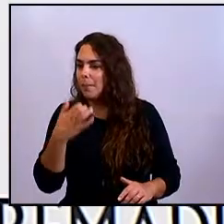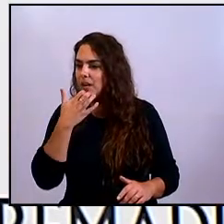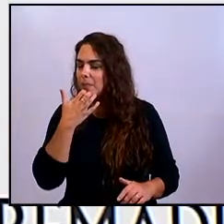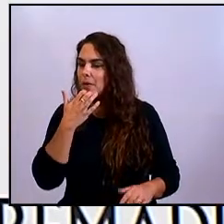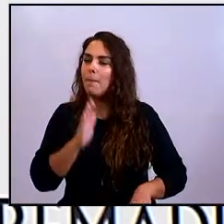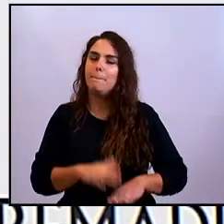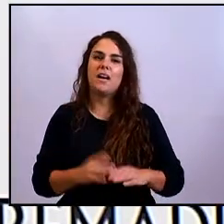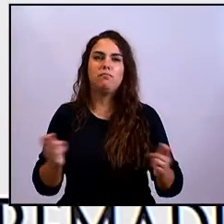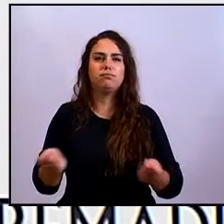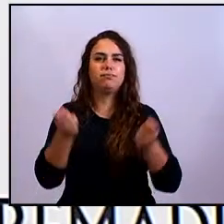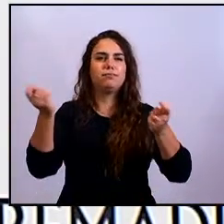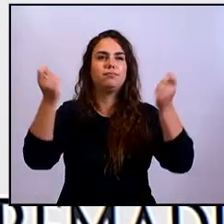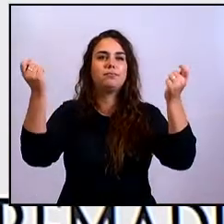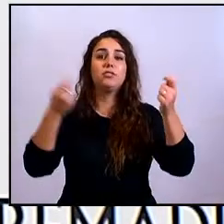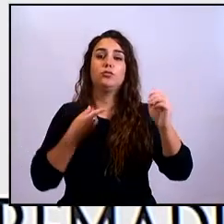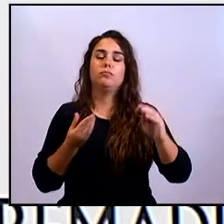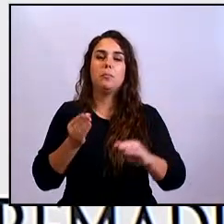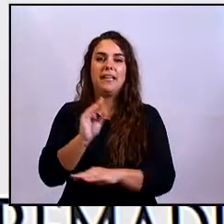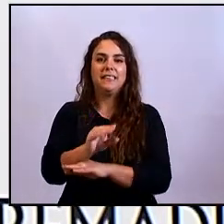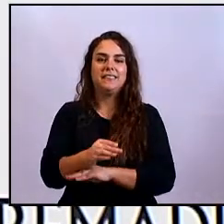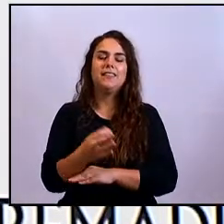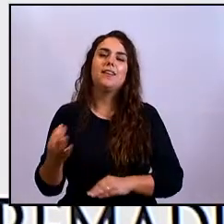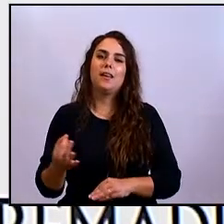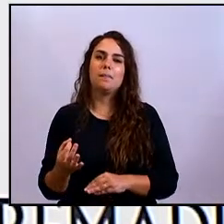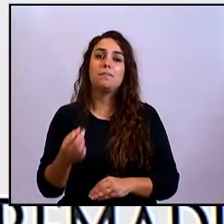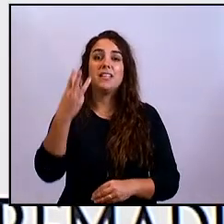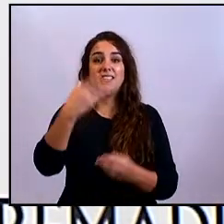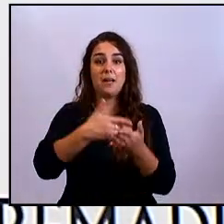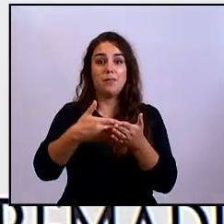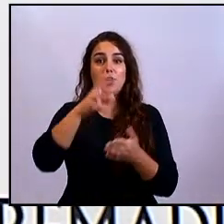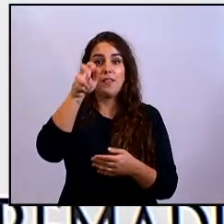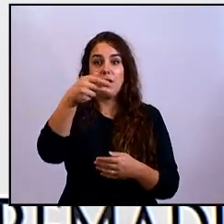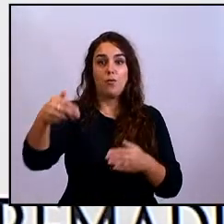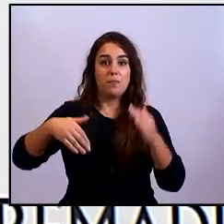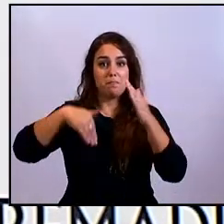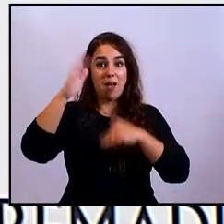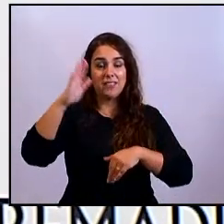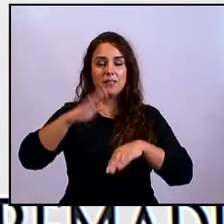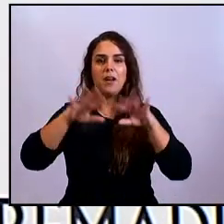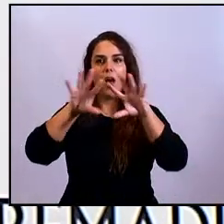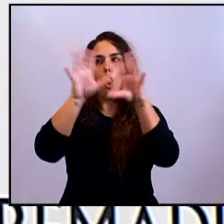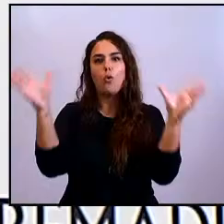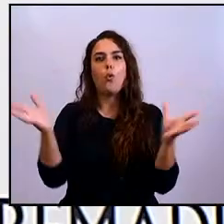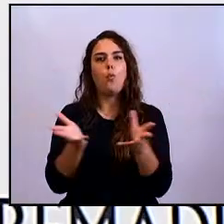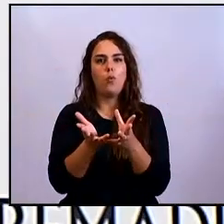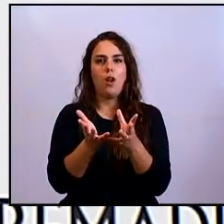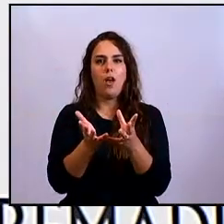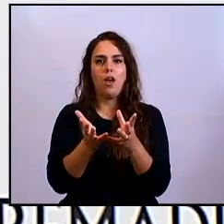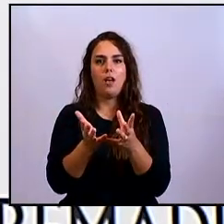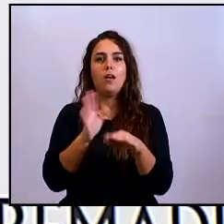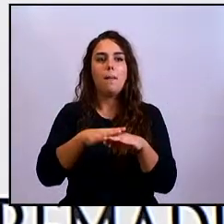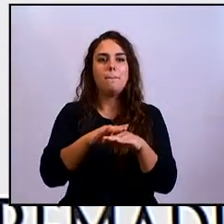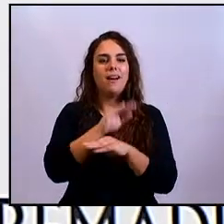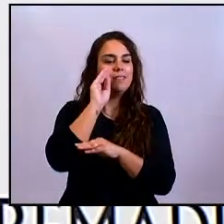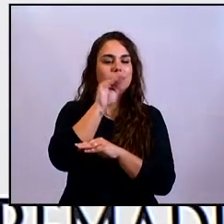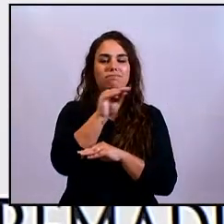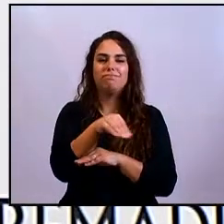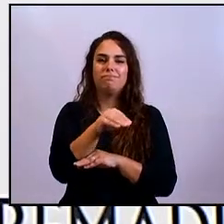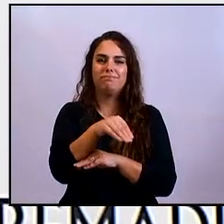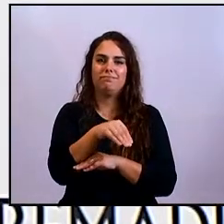a conocer, vamos a invertir más de 3 millones de euros en una cúpula que cubra este yacimiento.